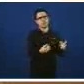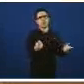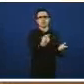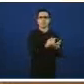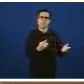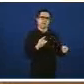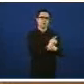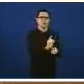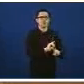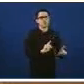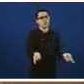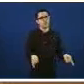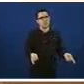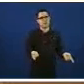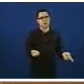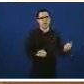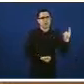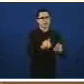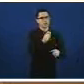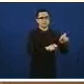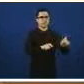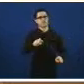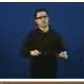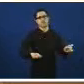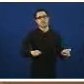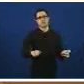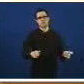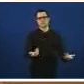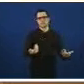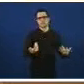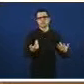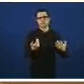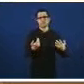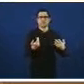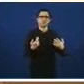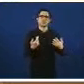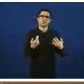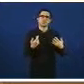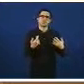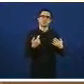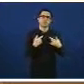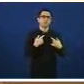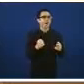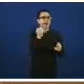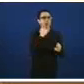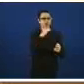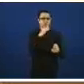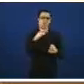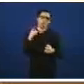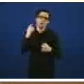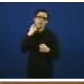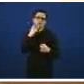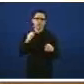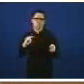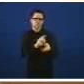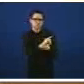enganar Alguns deles Tuveron Un abuso De Da súa boa fe Polos bancos Espero